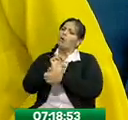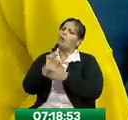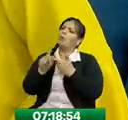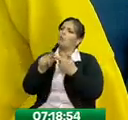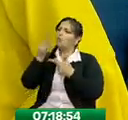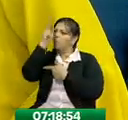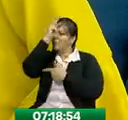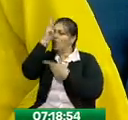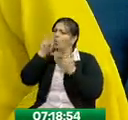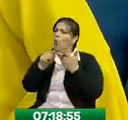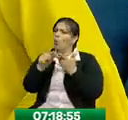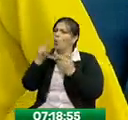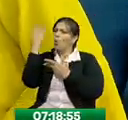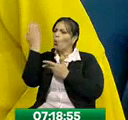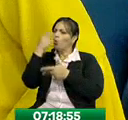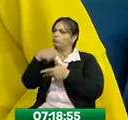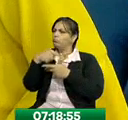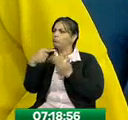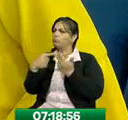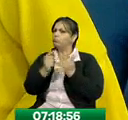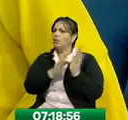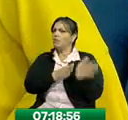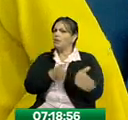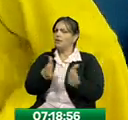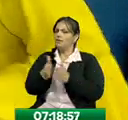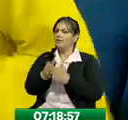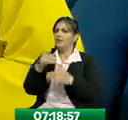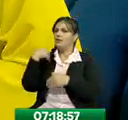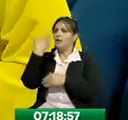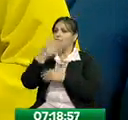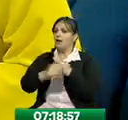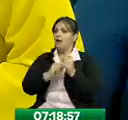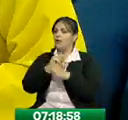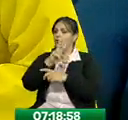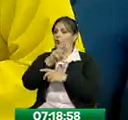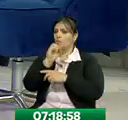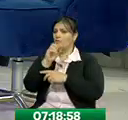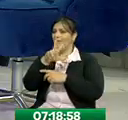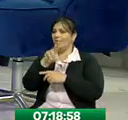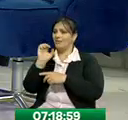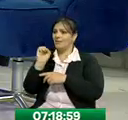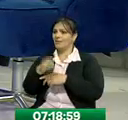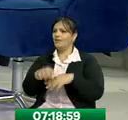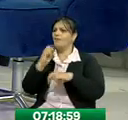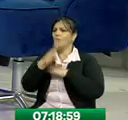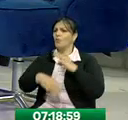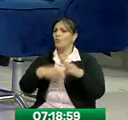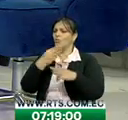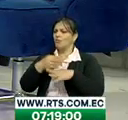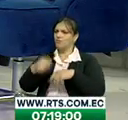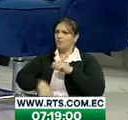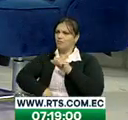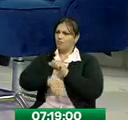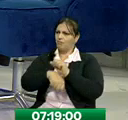los anfitriones del Mundial de Fútbol 2030. ¿Es posible, me decía usted? Efectivamente es posible.